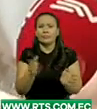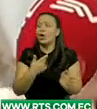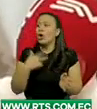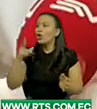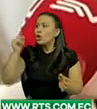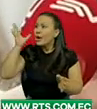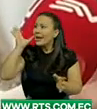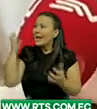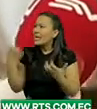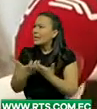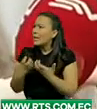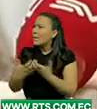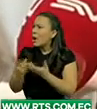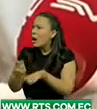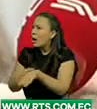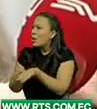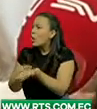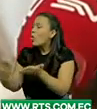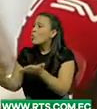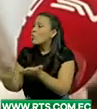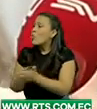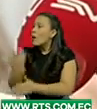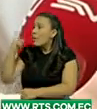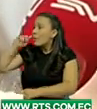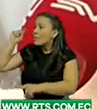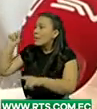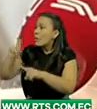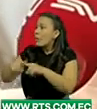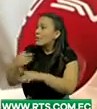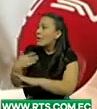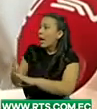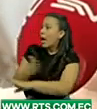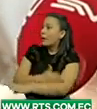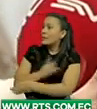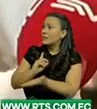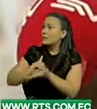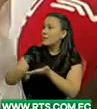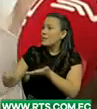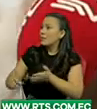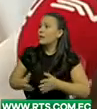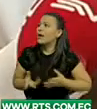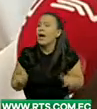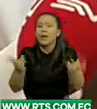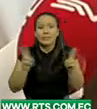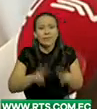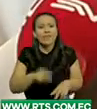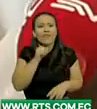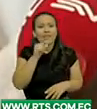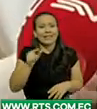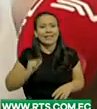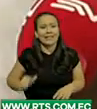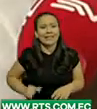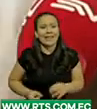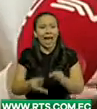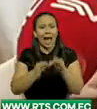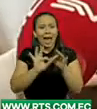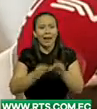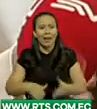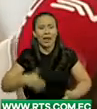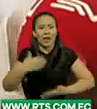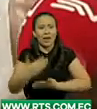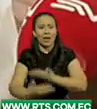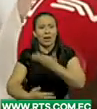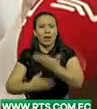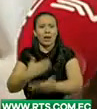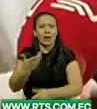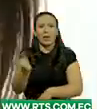que los equipos se han reunido para ver una nueva versión del convenio, como yo lo dije la semana pasada, también los detalles se pueden arreglar sobre la marcha. No